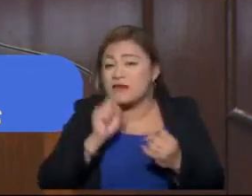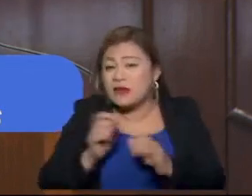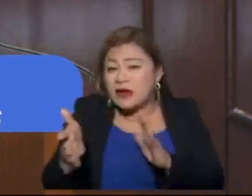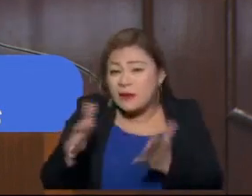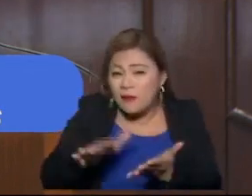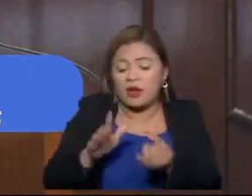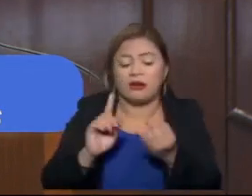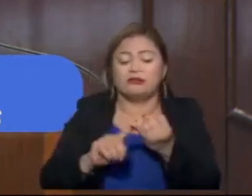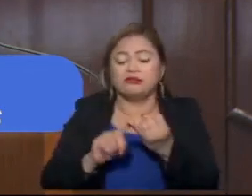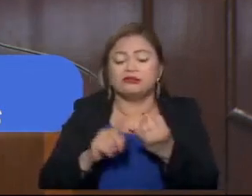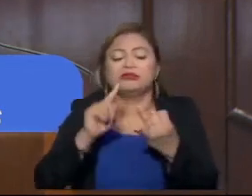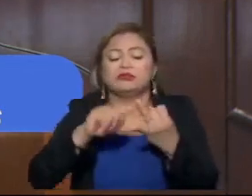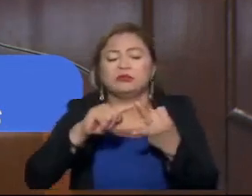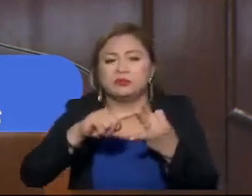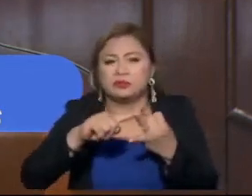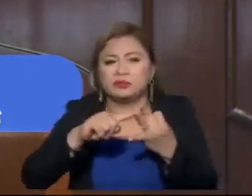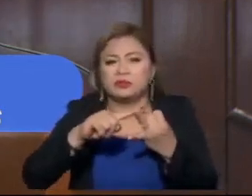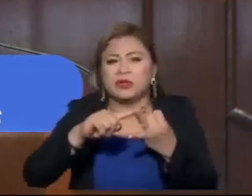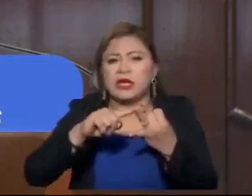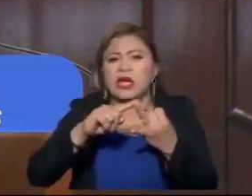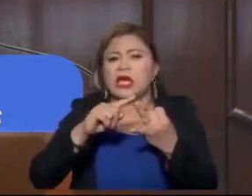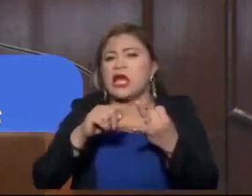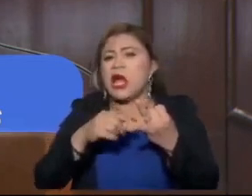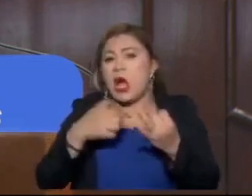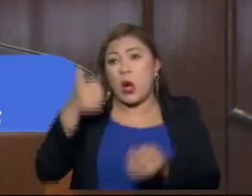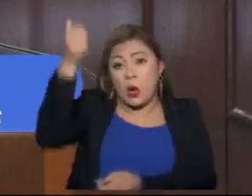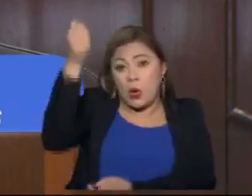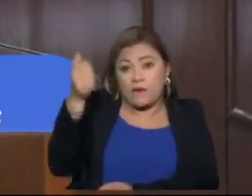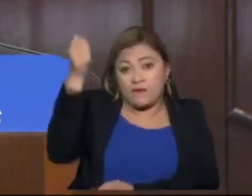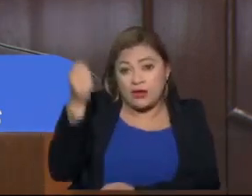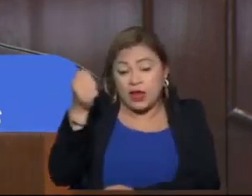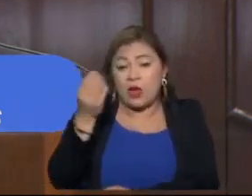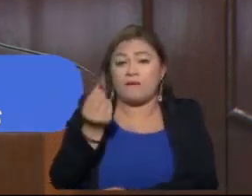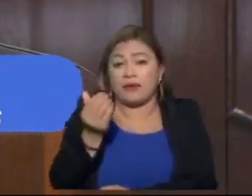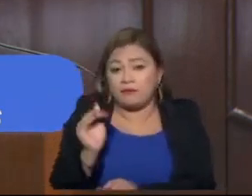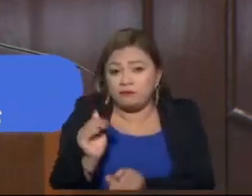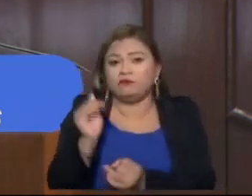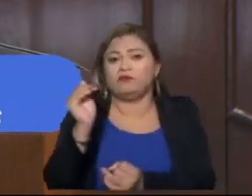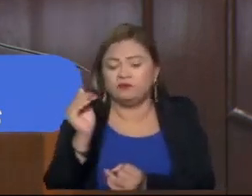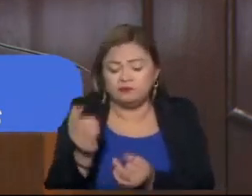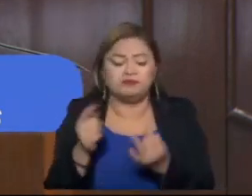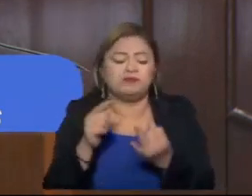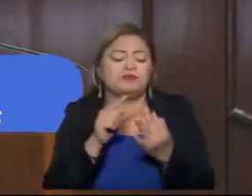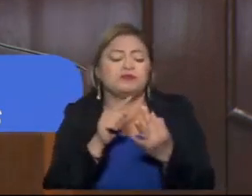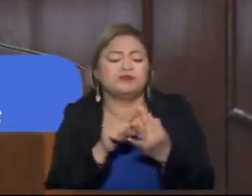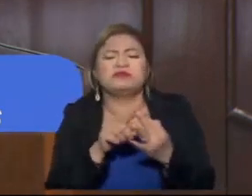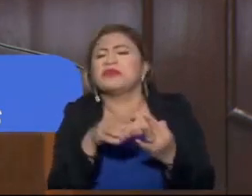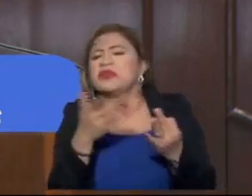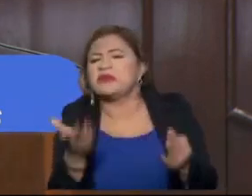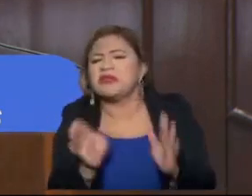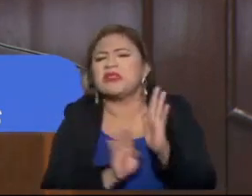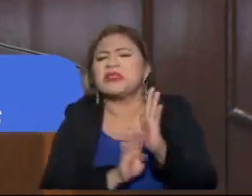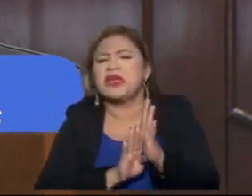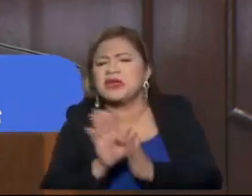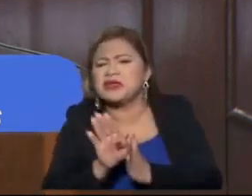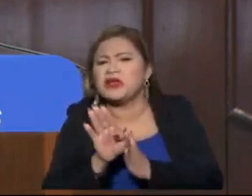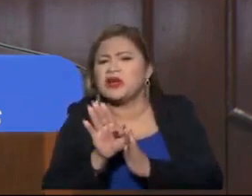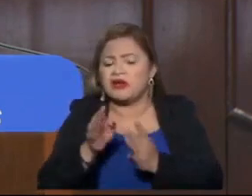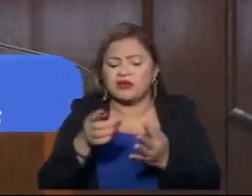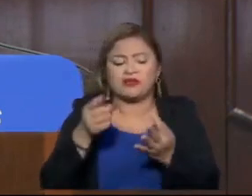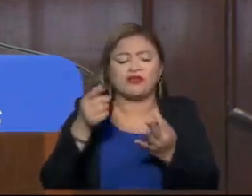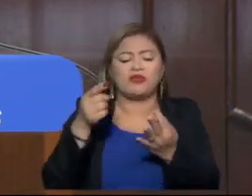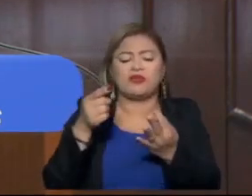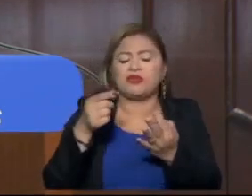muerte, el IBM, para el aumento de jubilados y pensionados, para el desarrollo de los distritos Marto, Rijos,